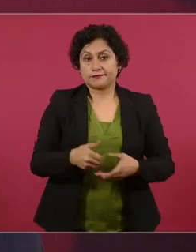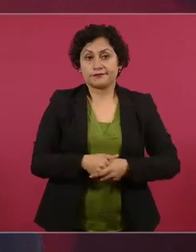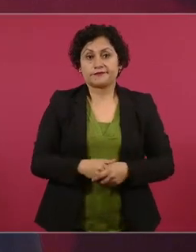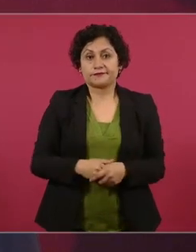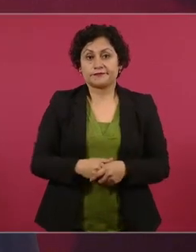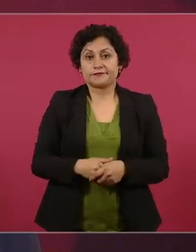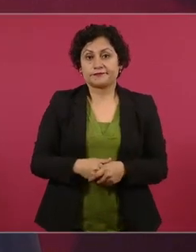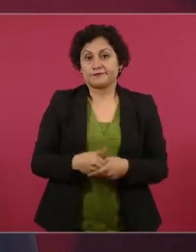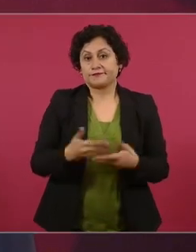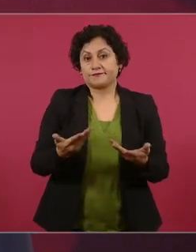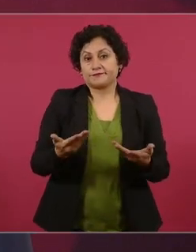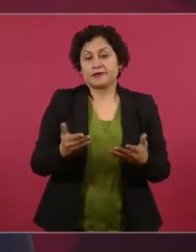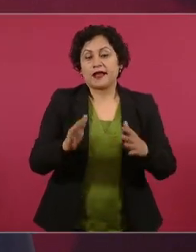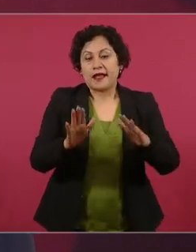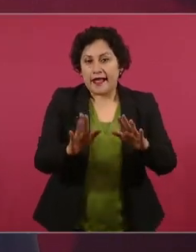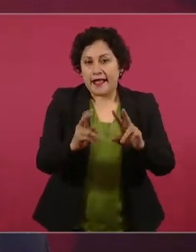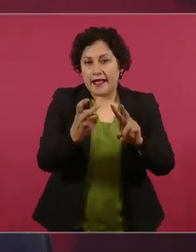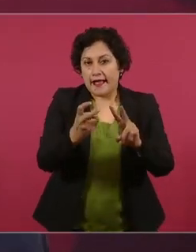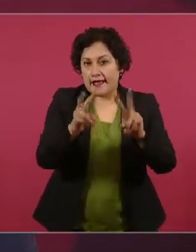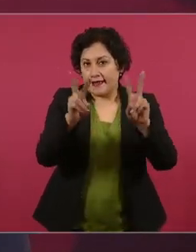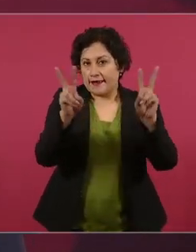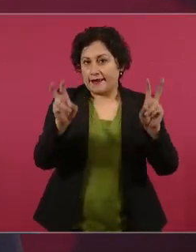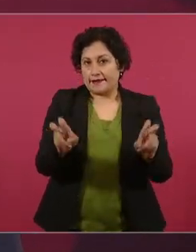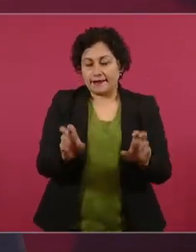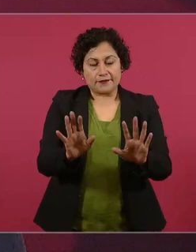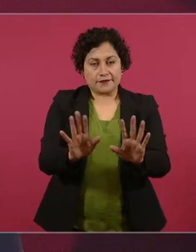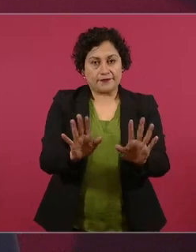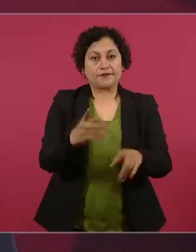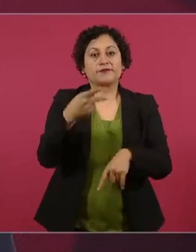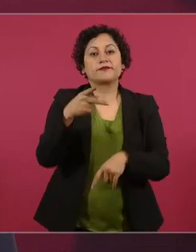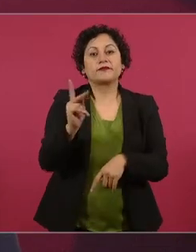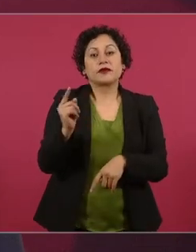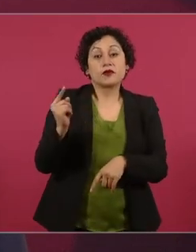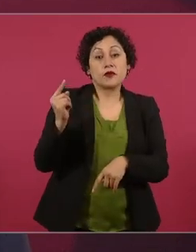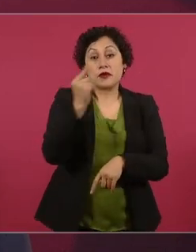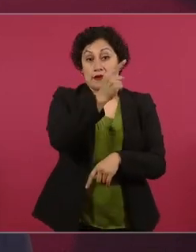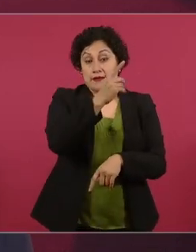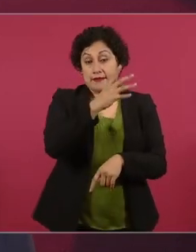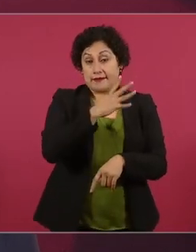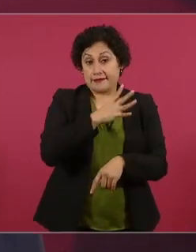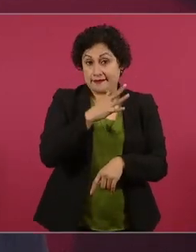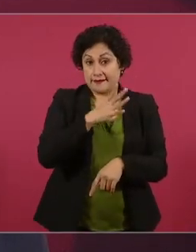No hay que hablar de eso, pero ahí donde están los chips,